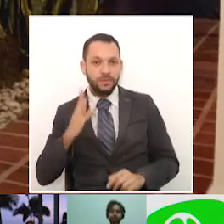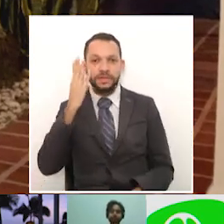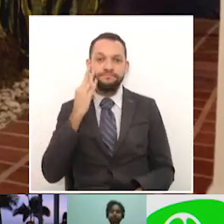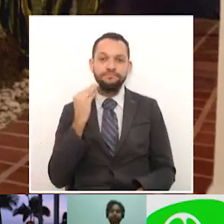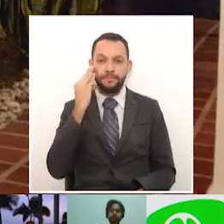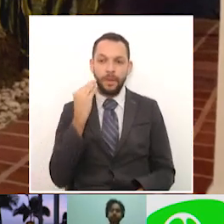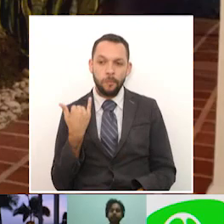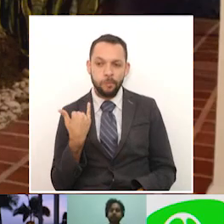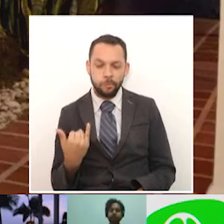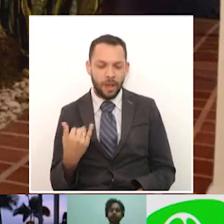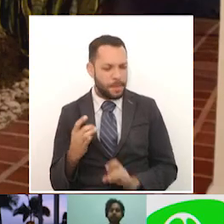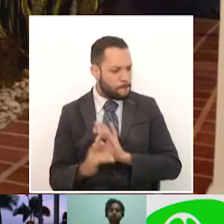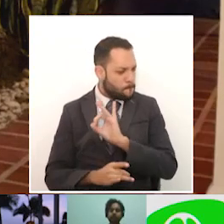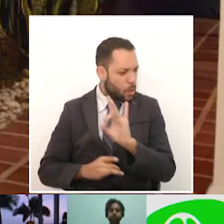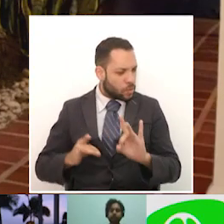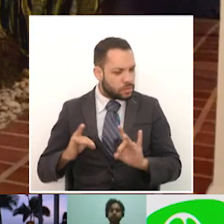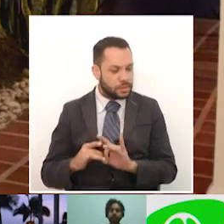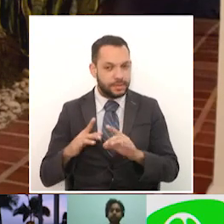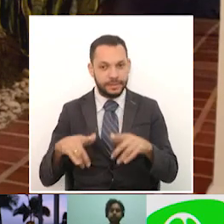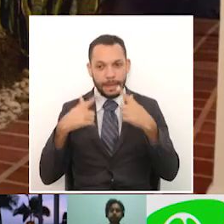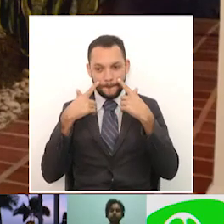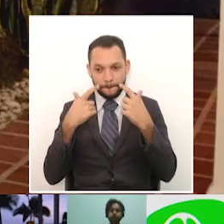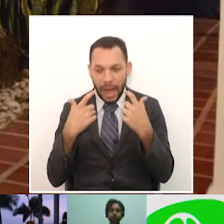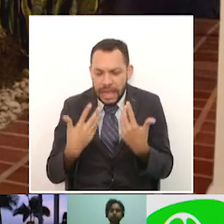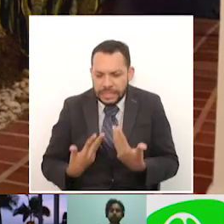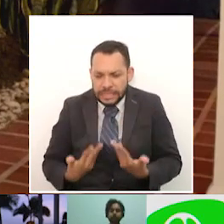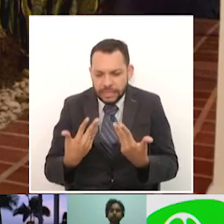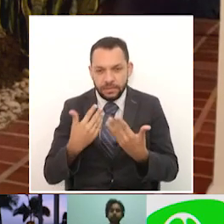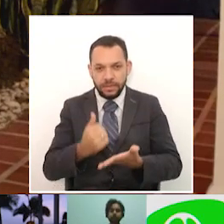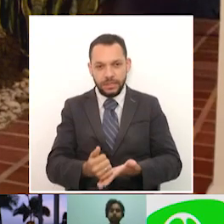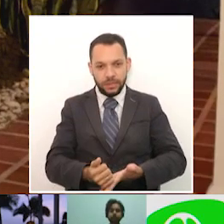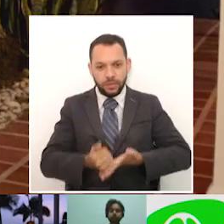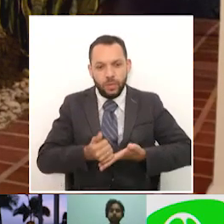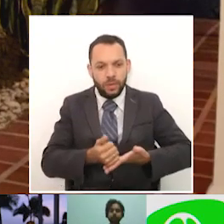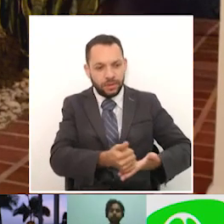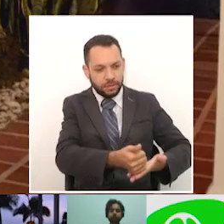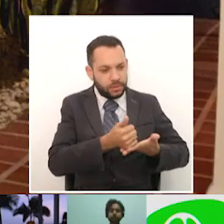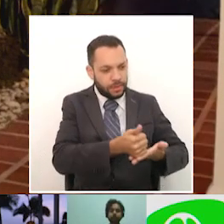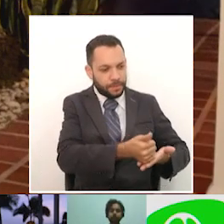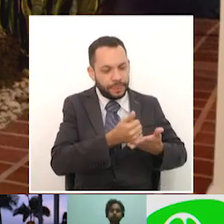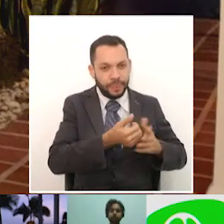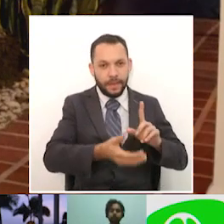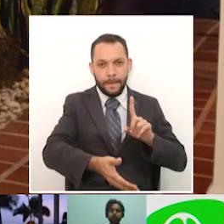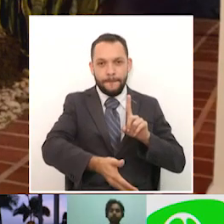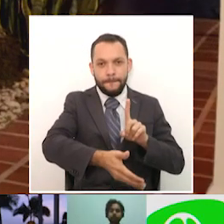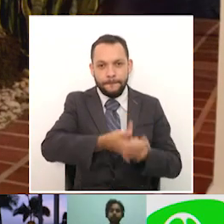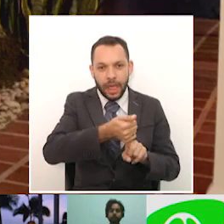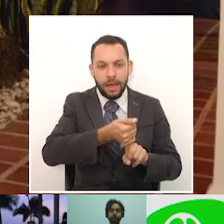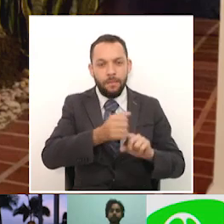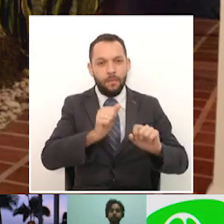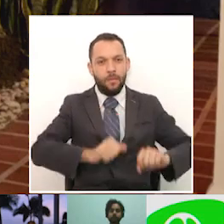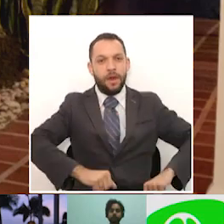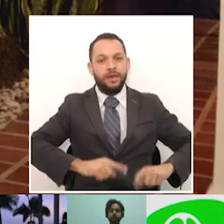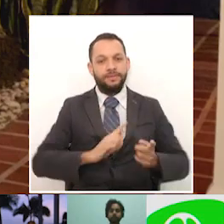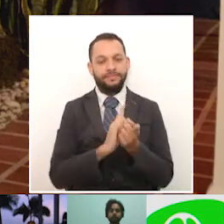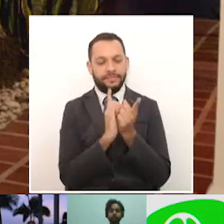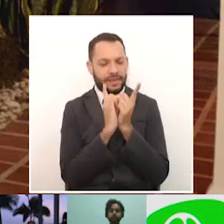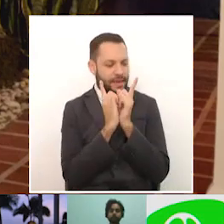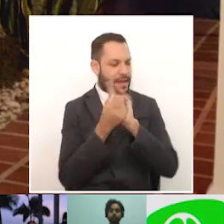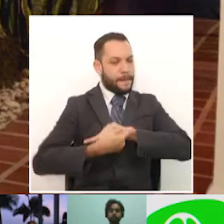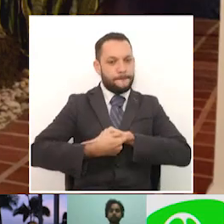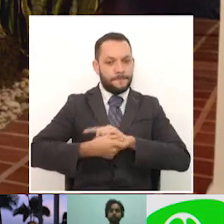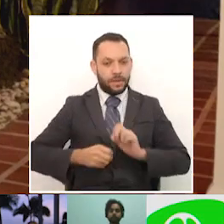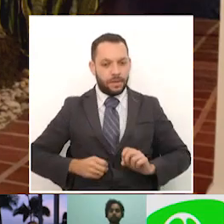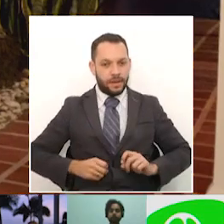allí es algo maravilloso. Realmente es un encuentro que le cambia a uno el chip de la